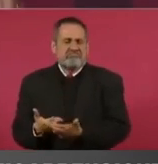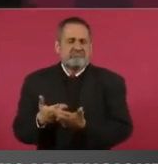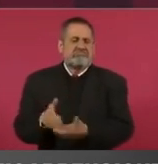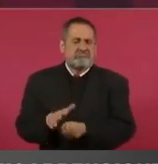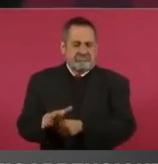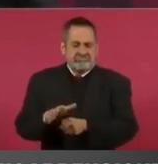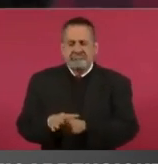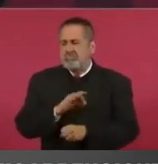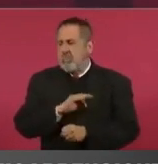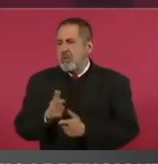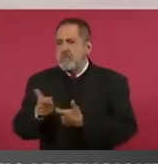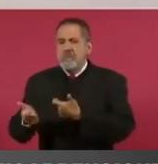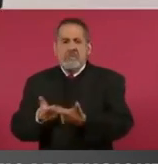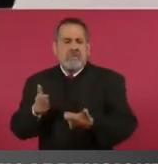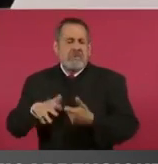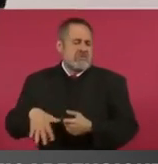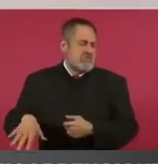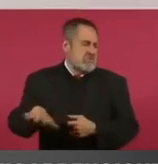alcanza